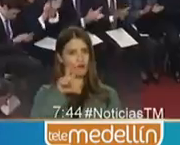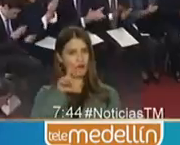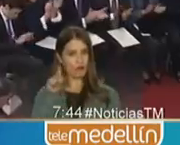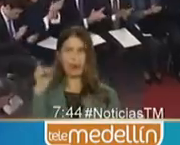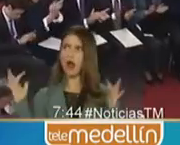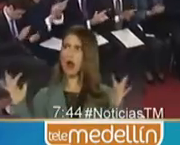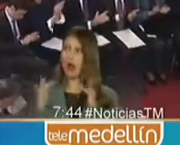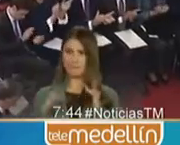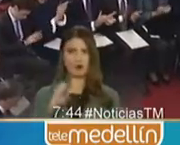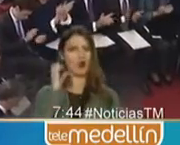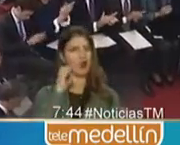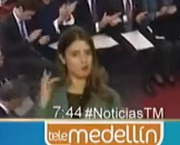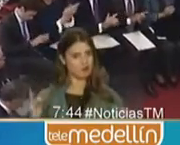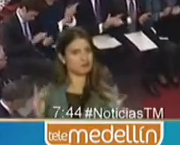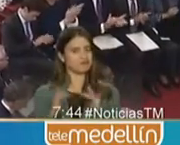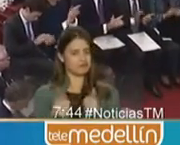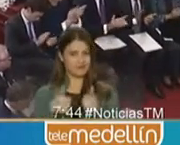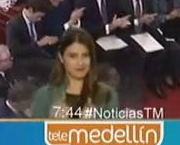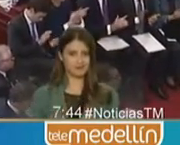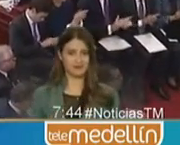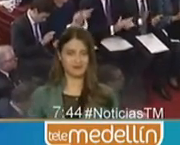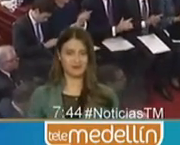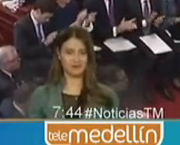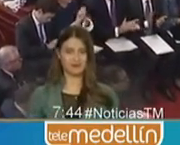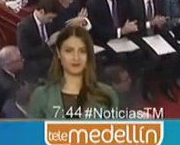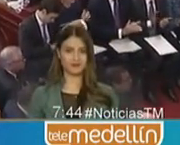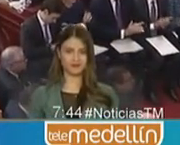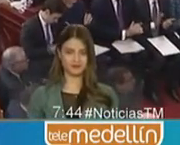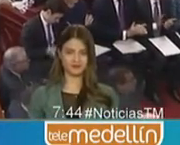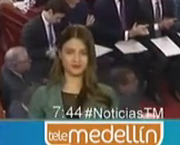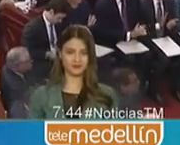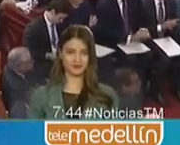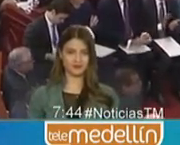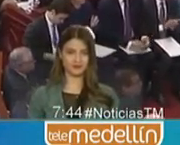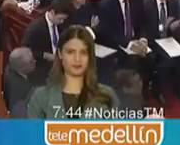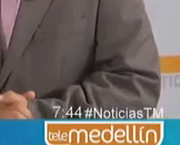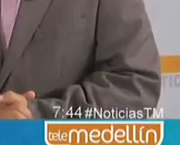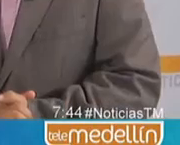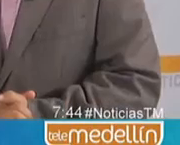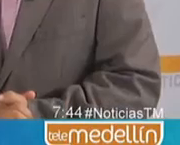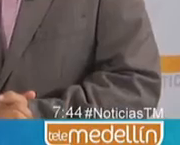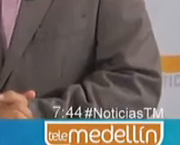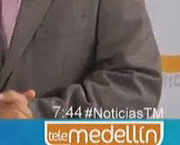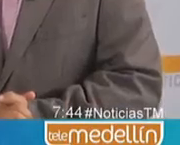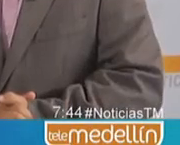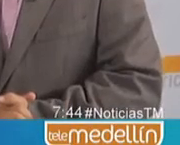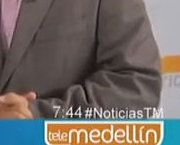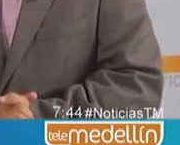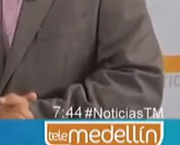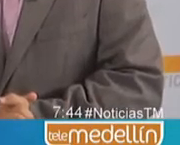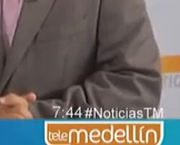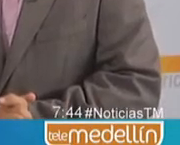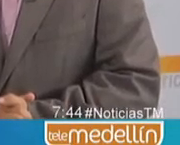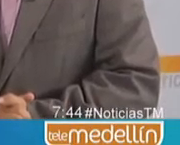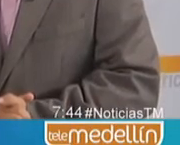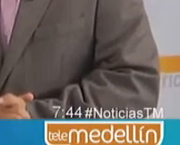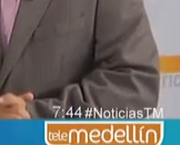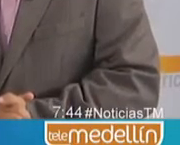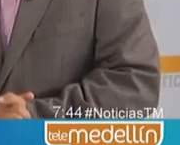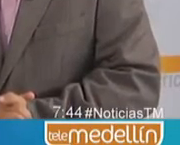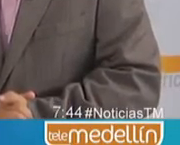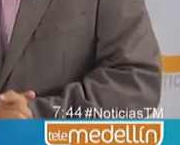que defiendan los acuerdos de paz. Pues recordemos, el electo presidente Duque ha dicho que le hará varios cambios